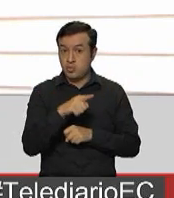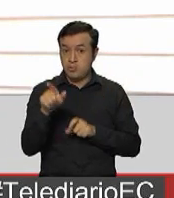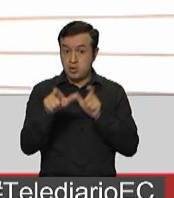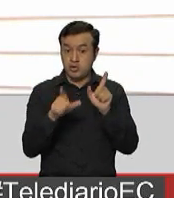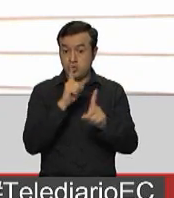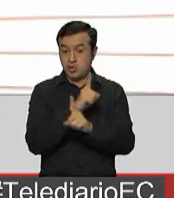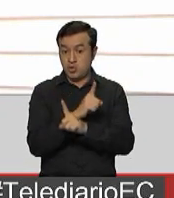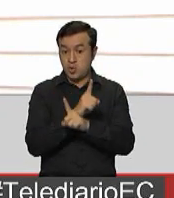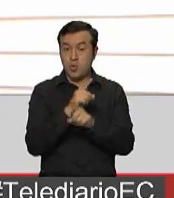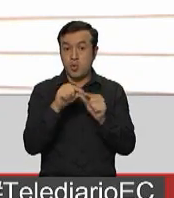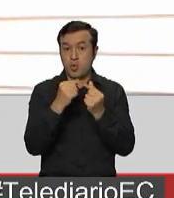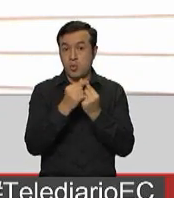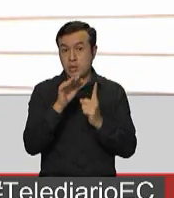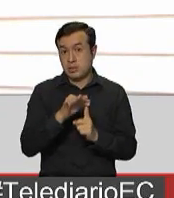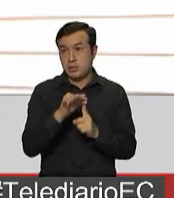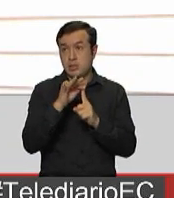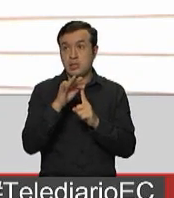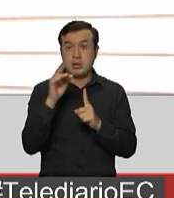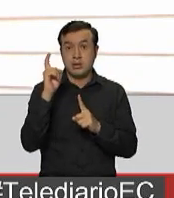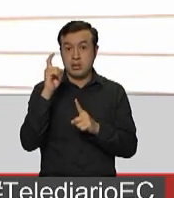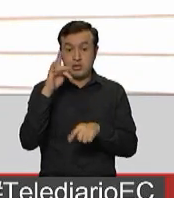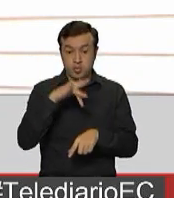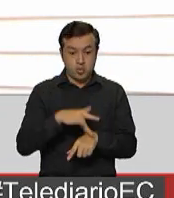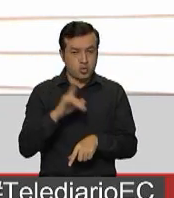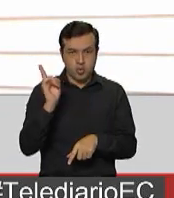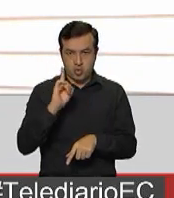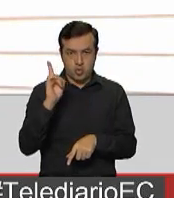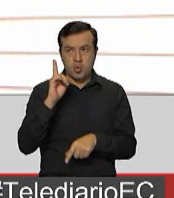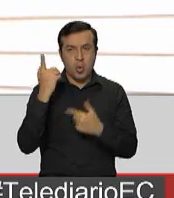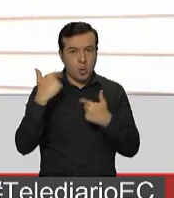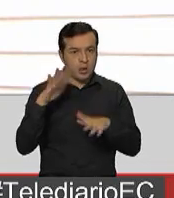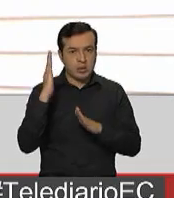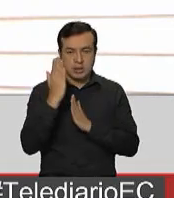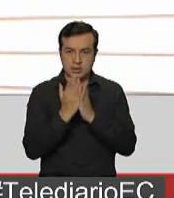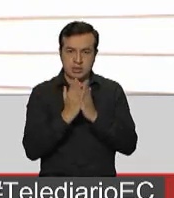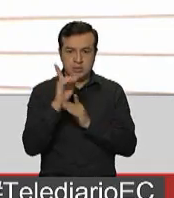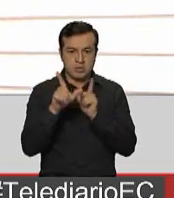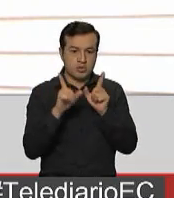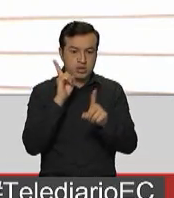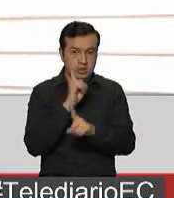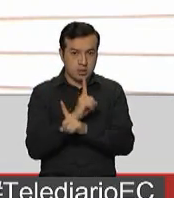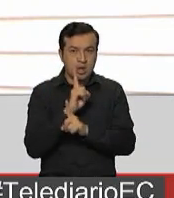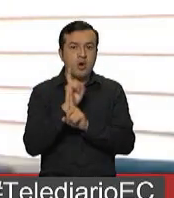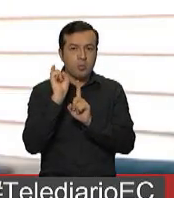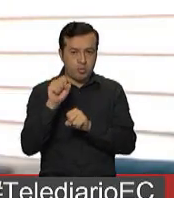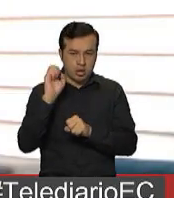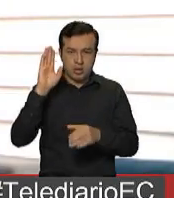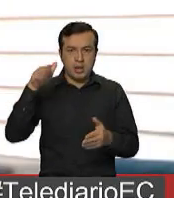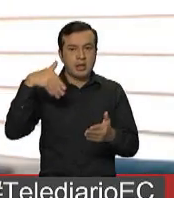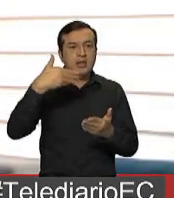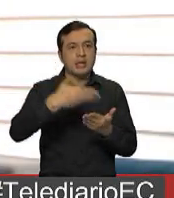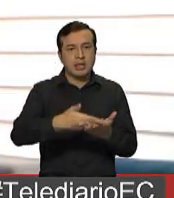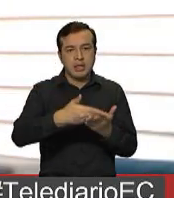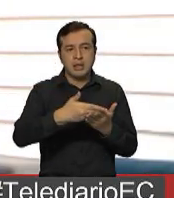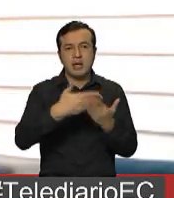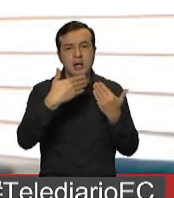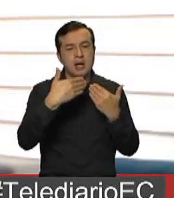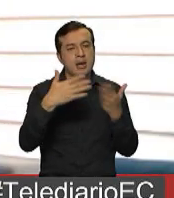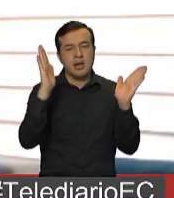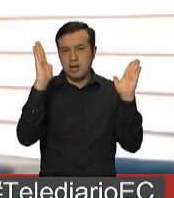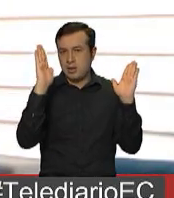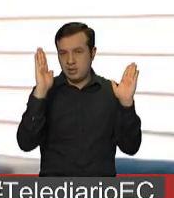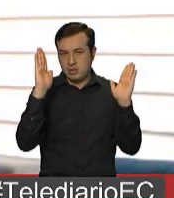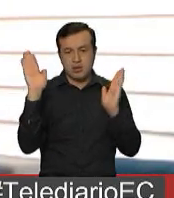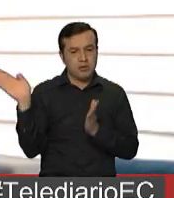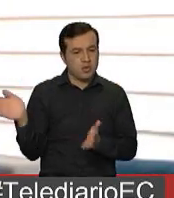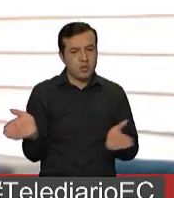discapacidad, grupos de atención prioritaria, no requieren turno, y para cualquier servicio de registro civil pueden acercarse a nuestras instalaciones para